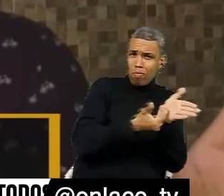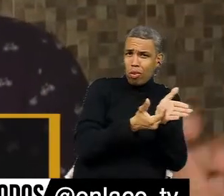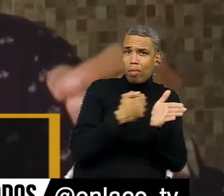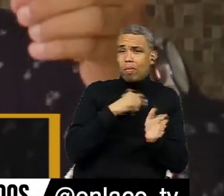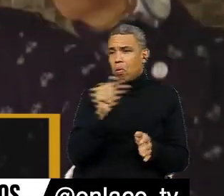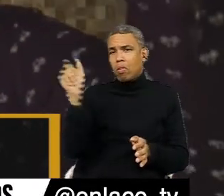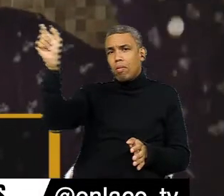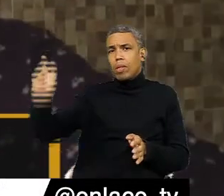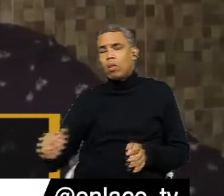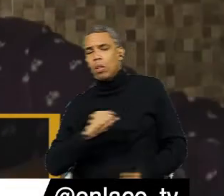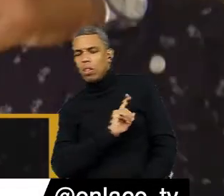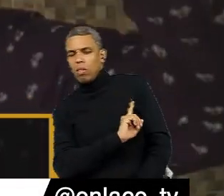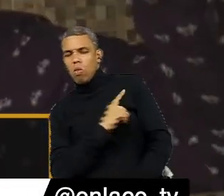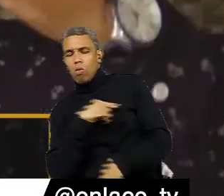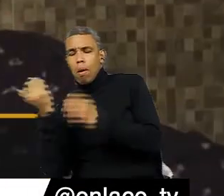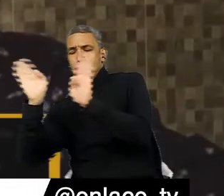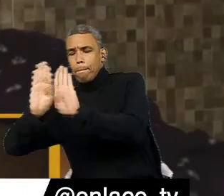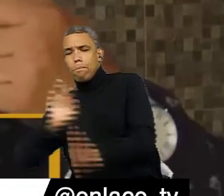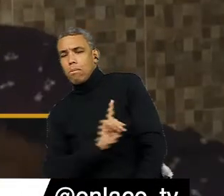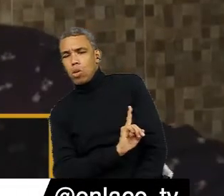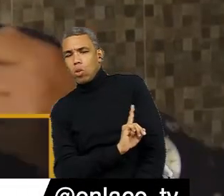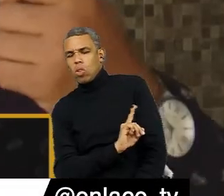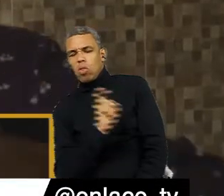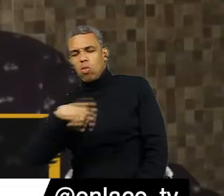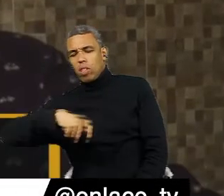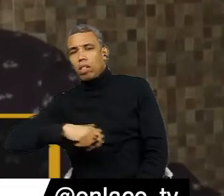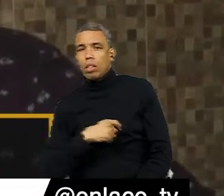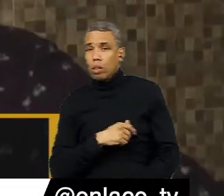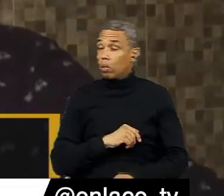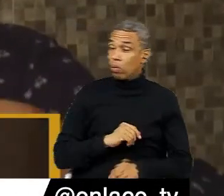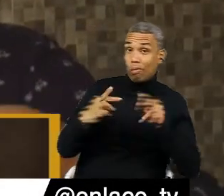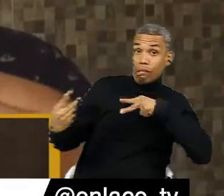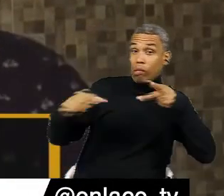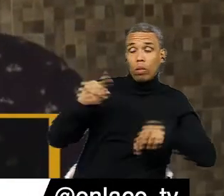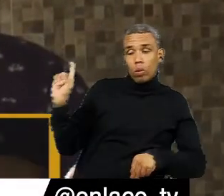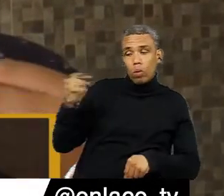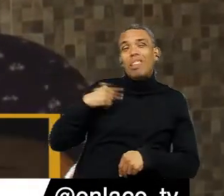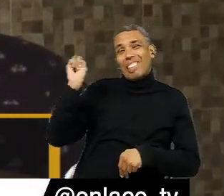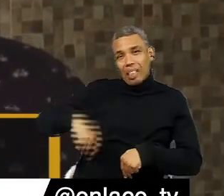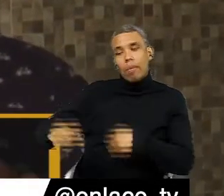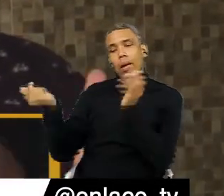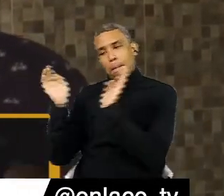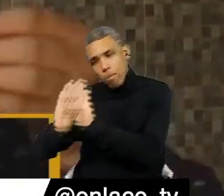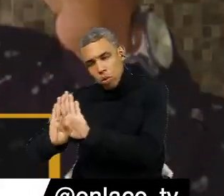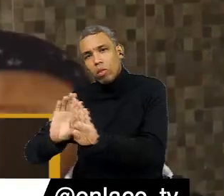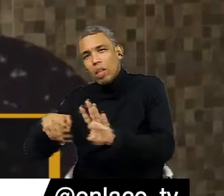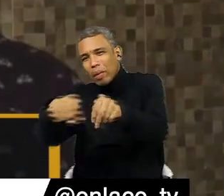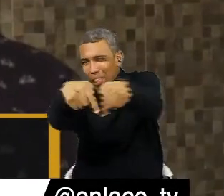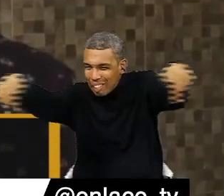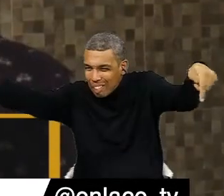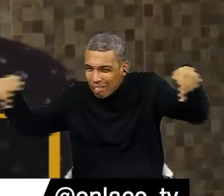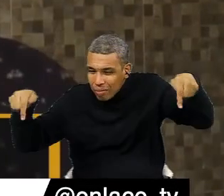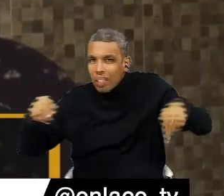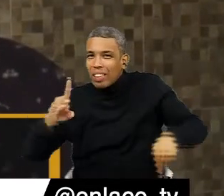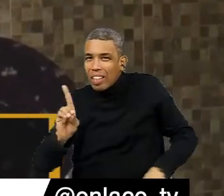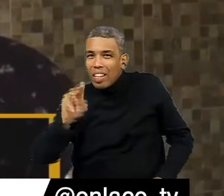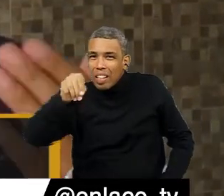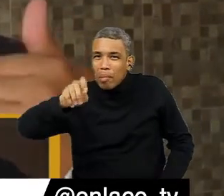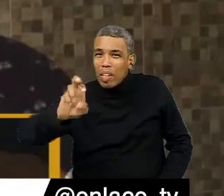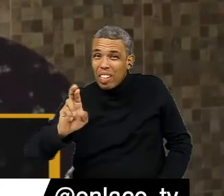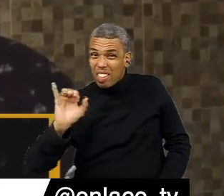no hay que cerrarlo. No, el cierre tiene que ser definitivo de Anchicayá y de Arrediva y se tiene que proteger el DRMI. Además, esa es la posición del doctor Darío